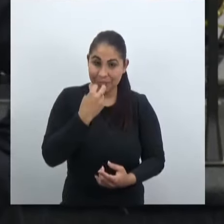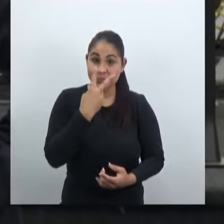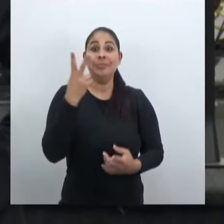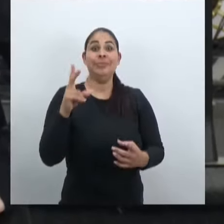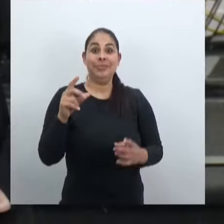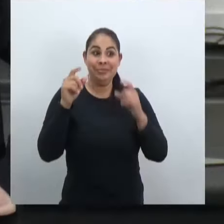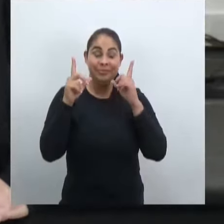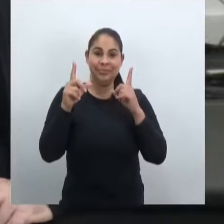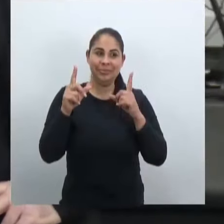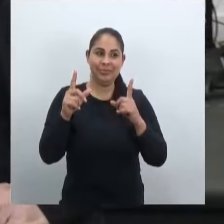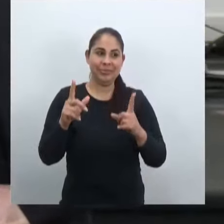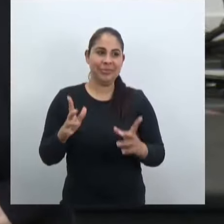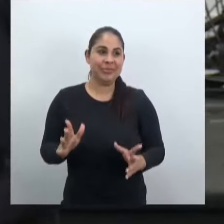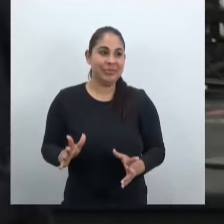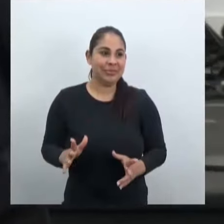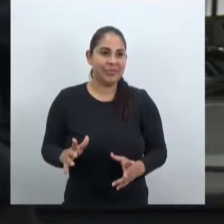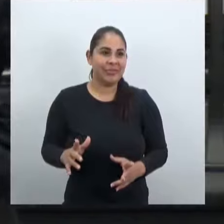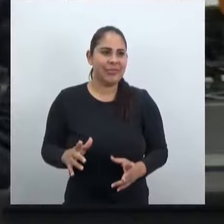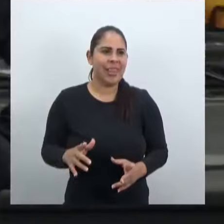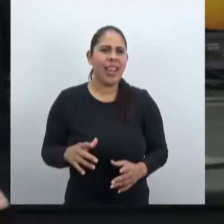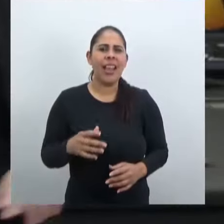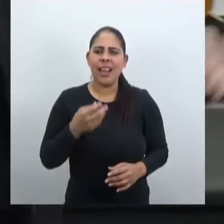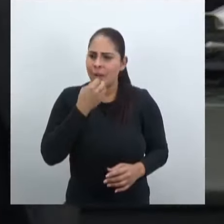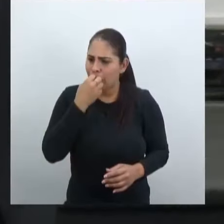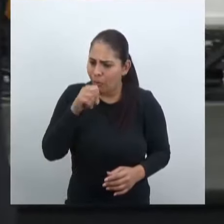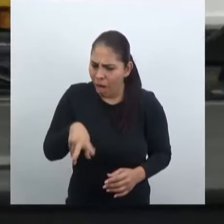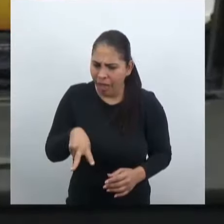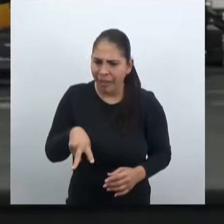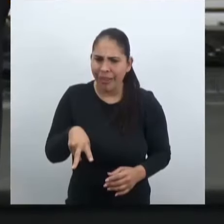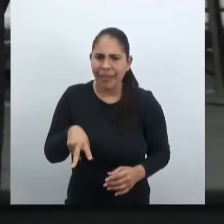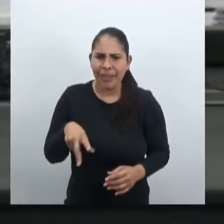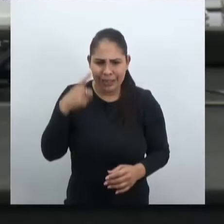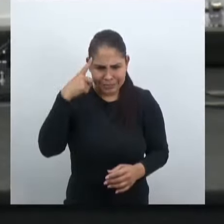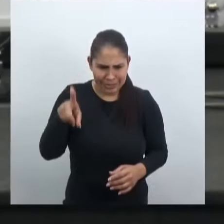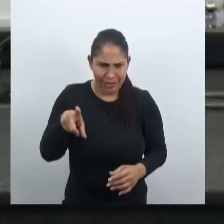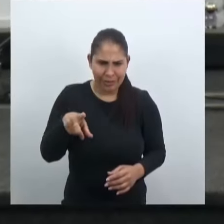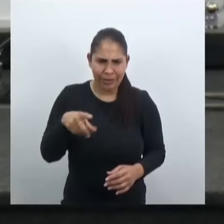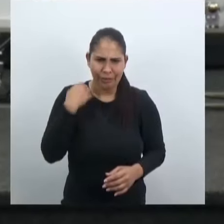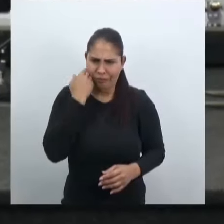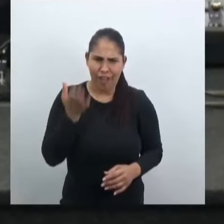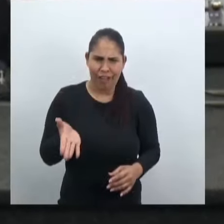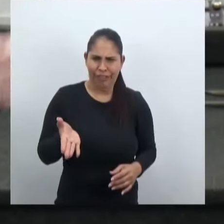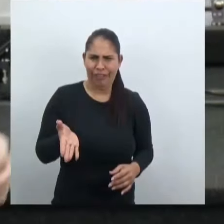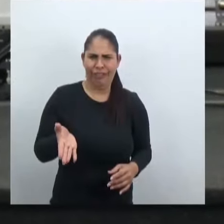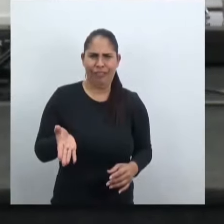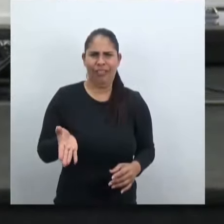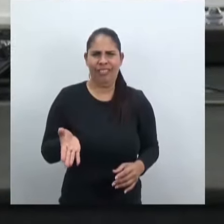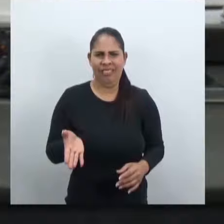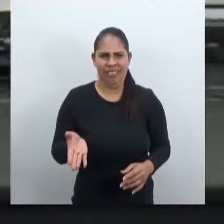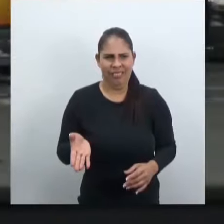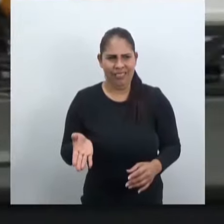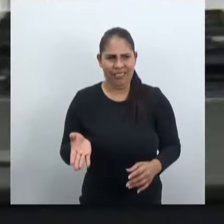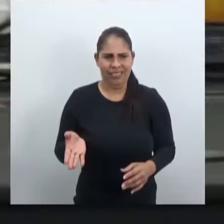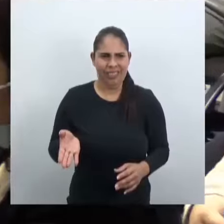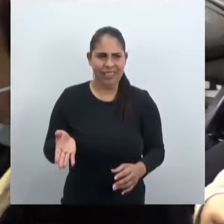¿Quién de vosotros sabe que escupir no es bonito? Dime. ¿Quién de vosotros sabe que escupir no es bonito? Ya podí, no dormir,